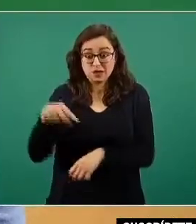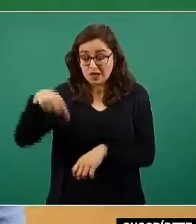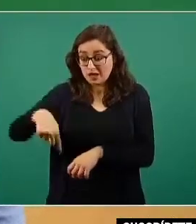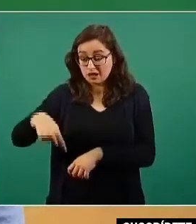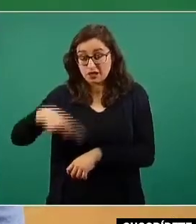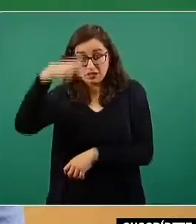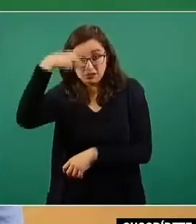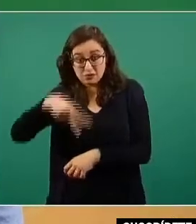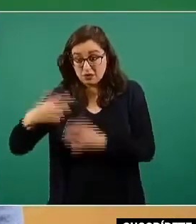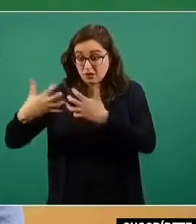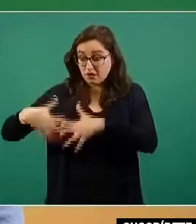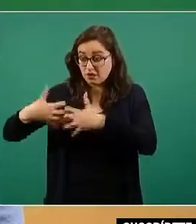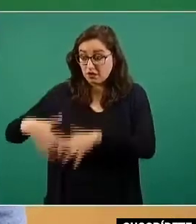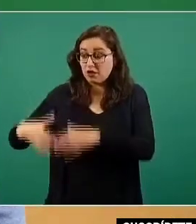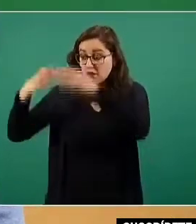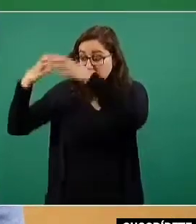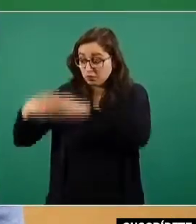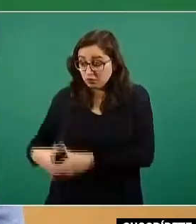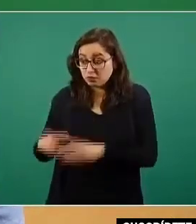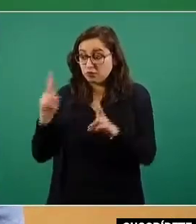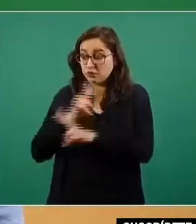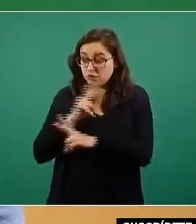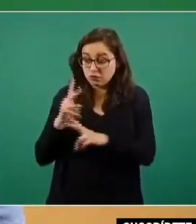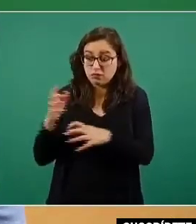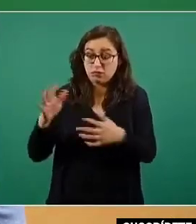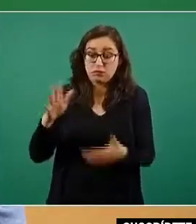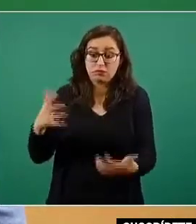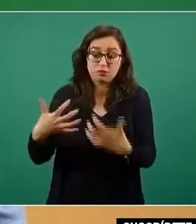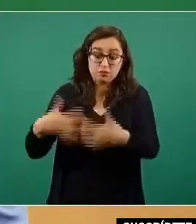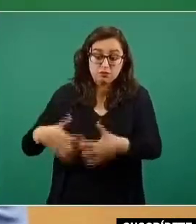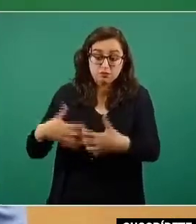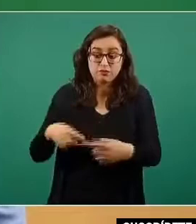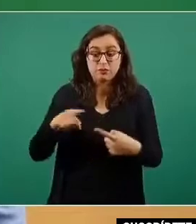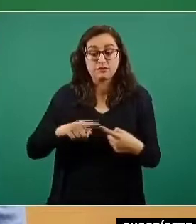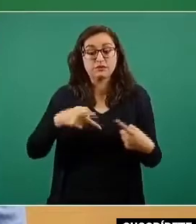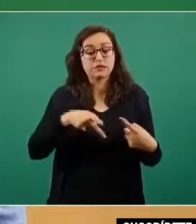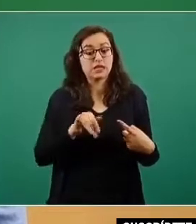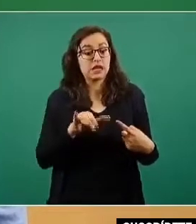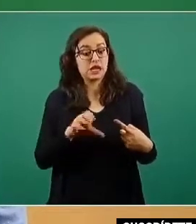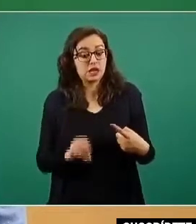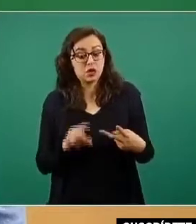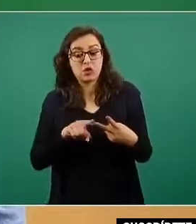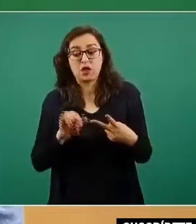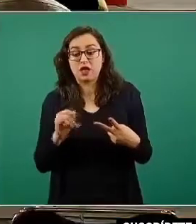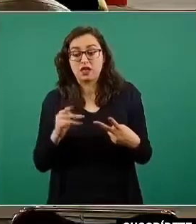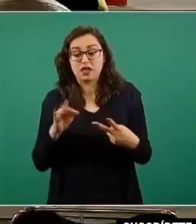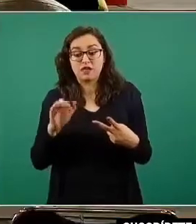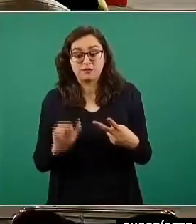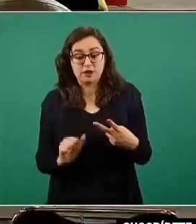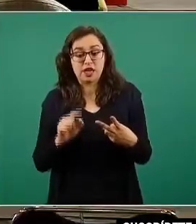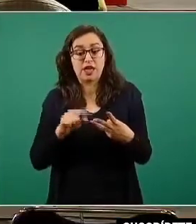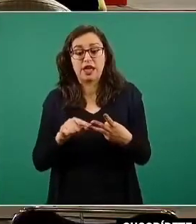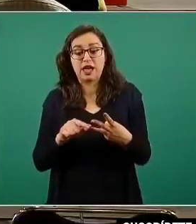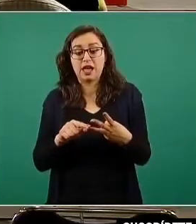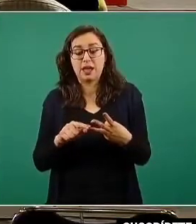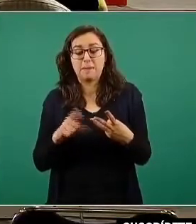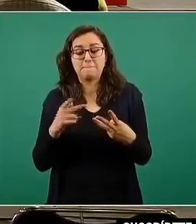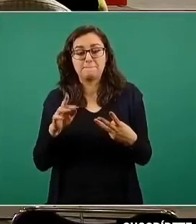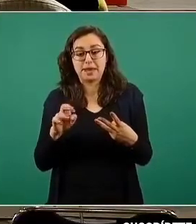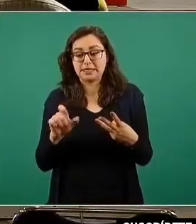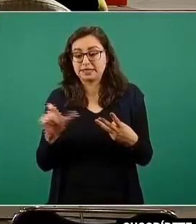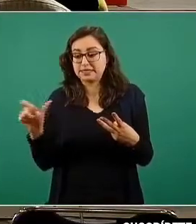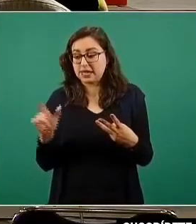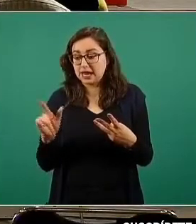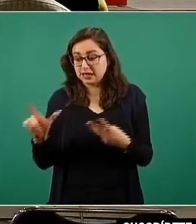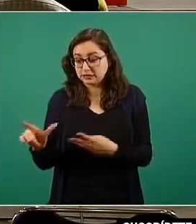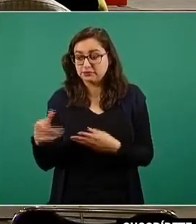producen y comercializan oxígeno, son Crioinfra y Praxair, que distribuyen oxígeno o